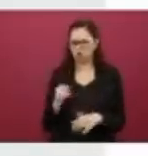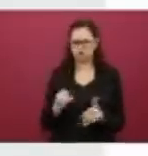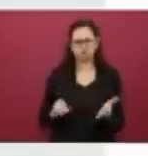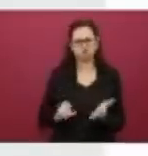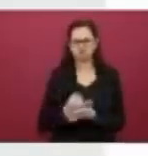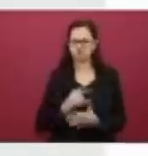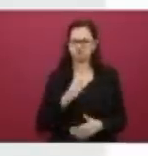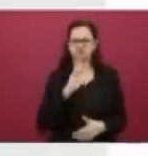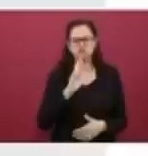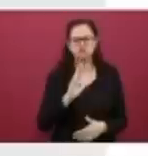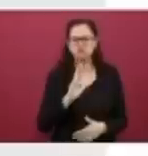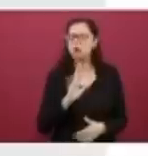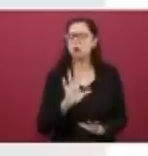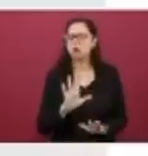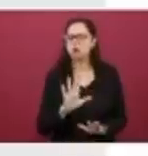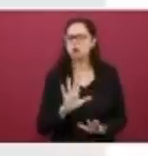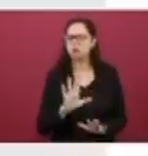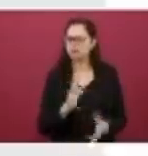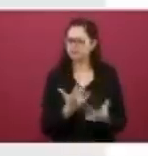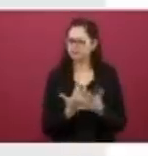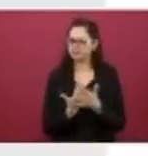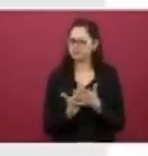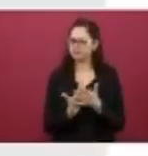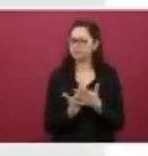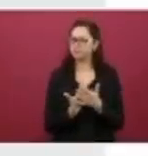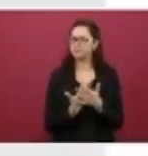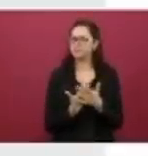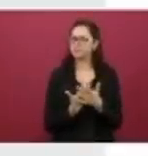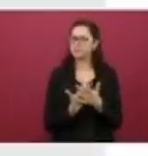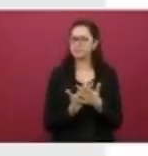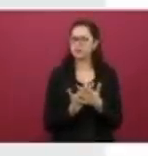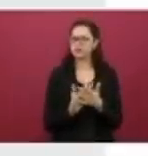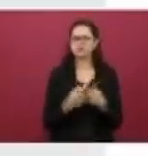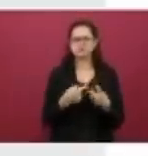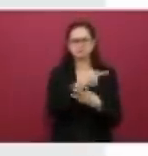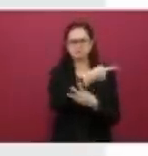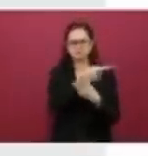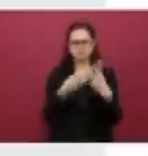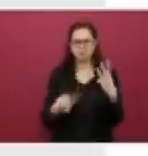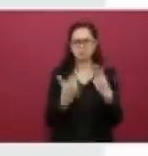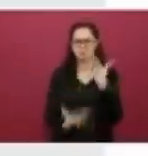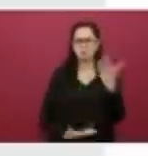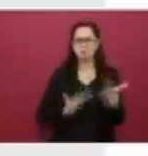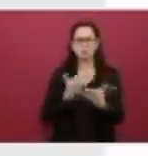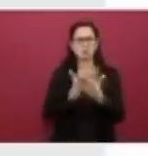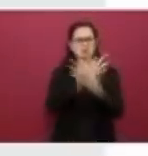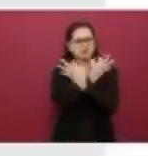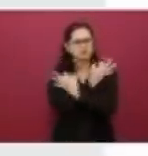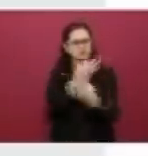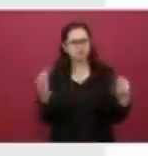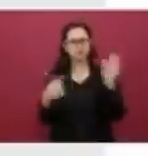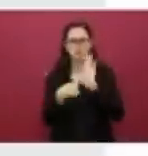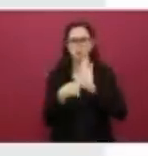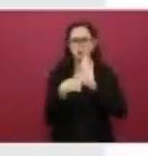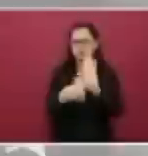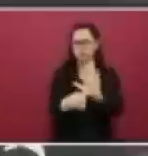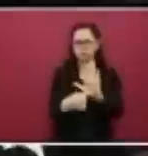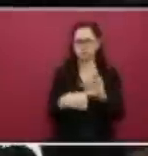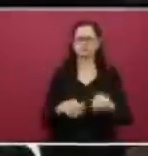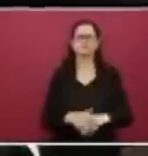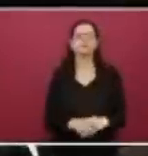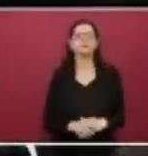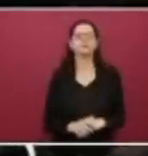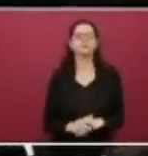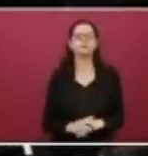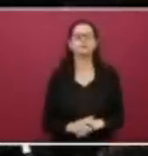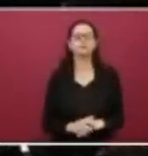este vamos a que se dé a conocer la terna muy bien